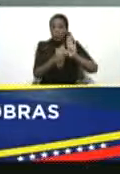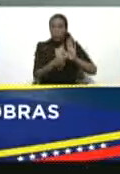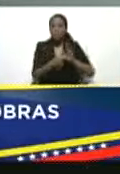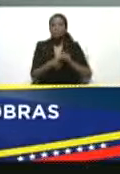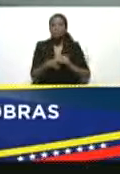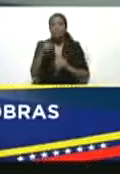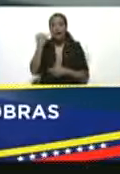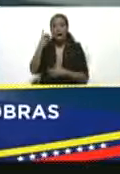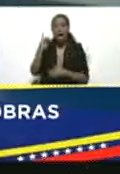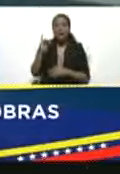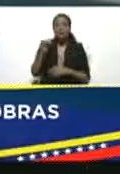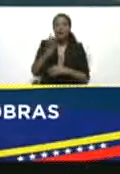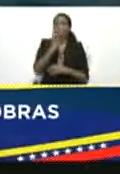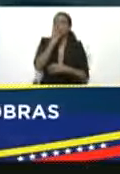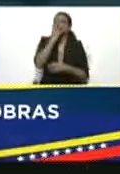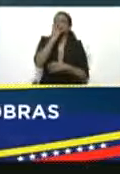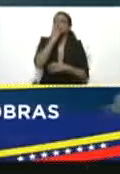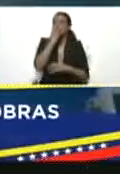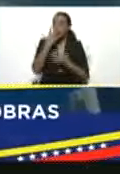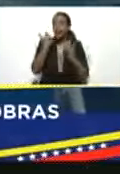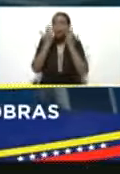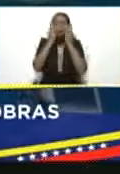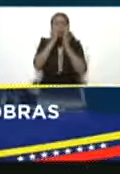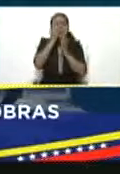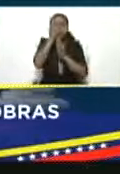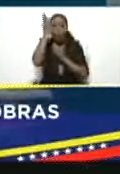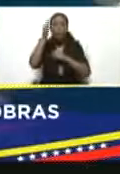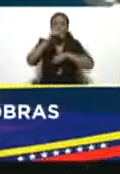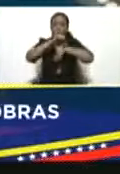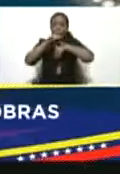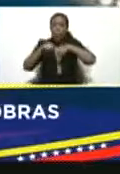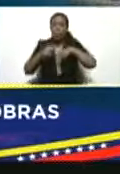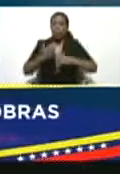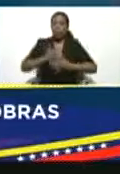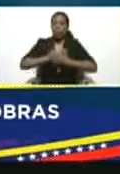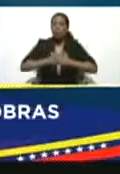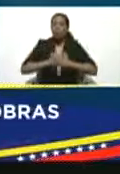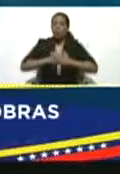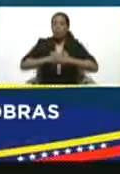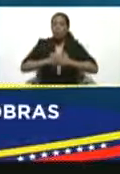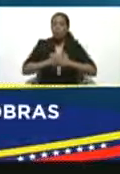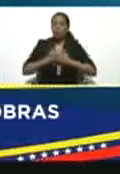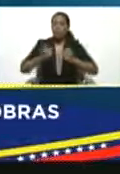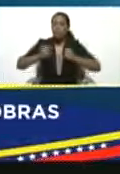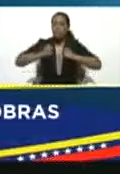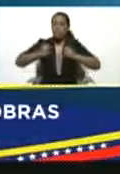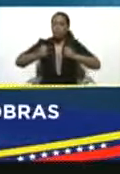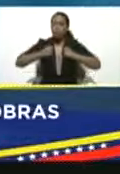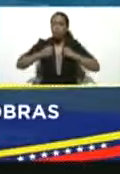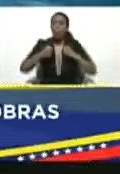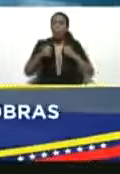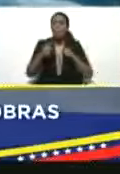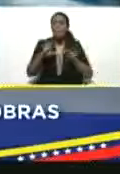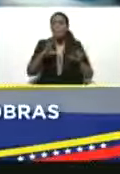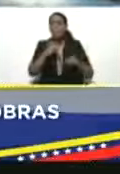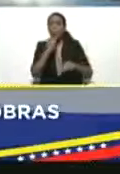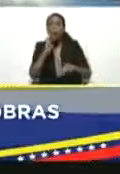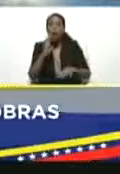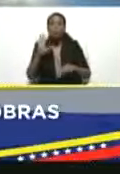una máquina de anestesia de última punta tenemos un carro de paro donde tenemos desfibriladores resucitadores